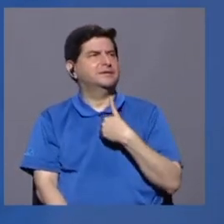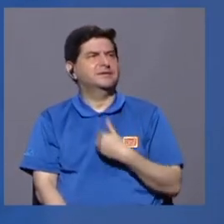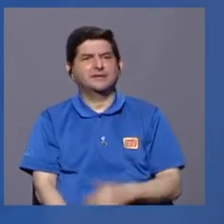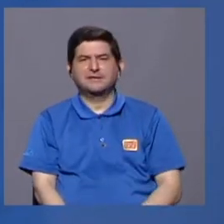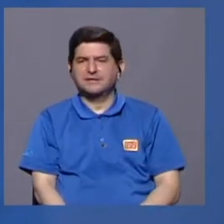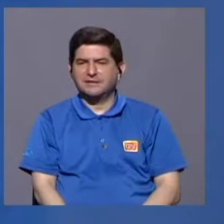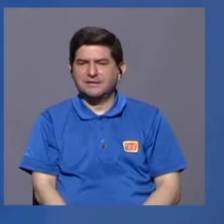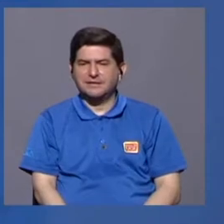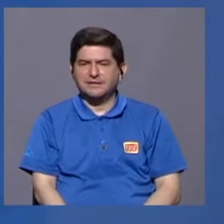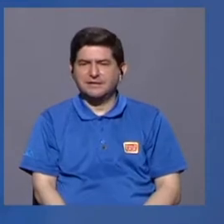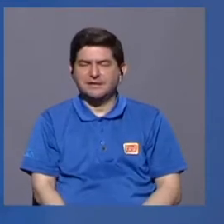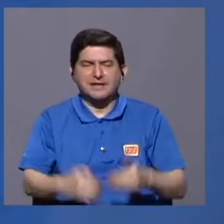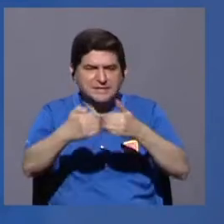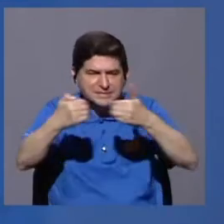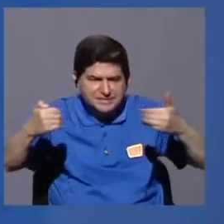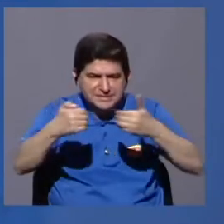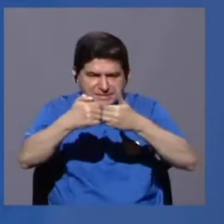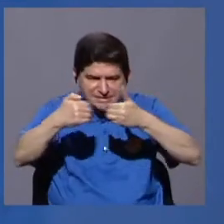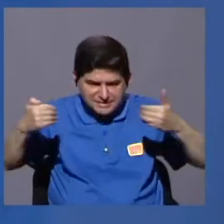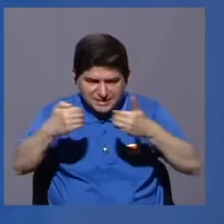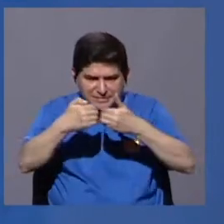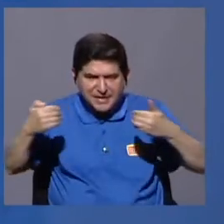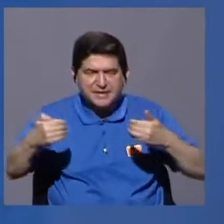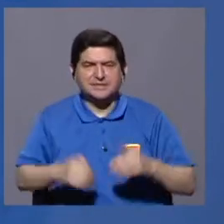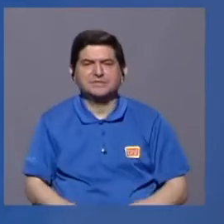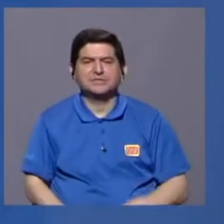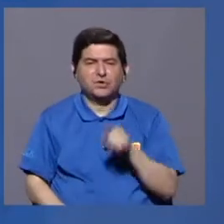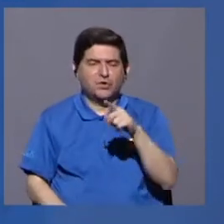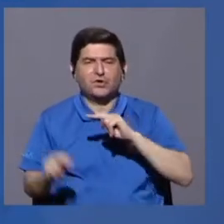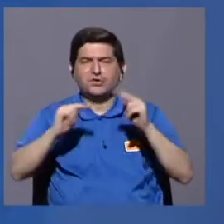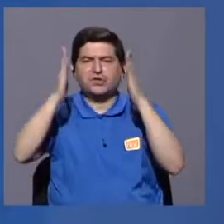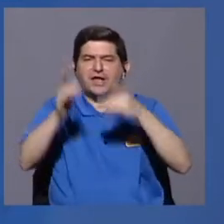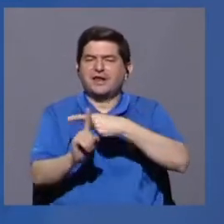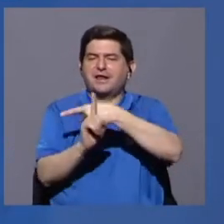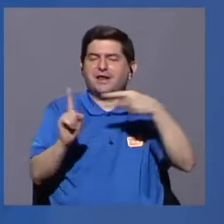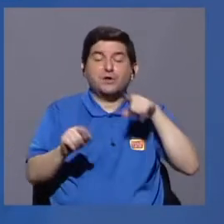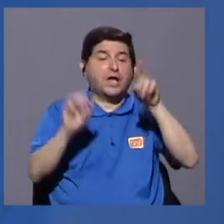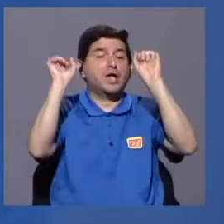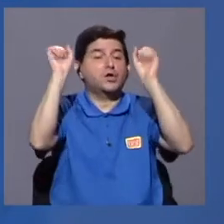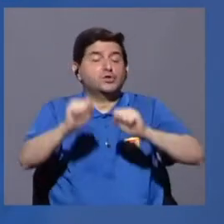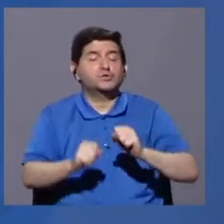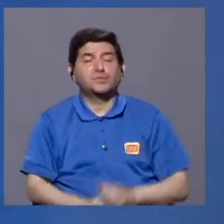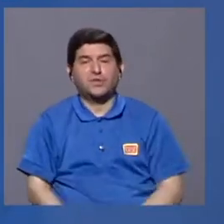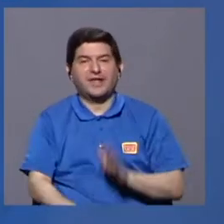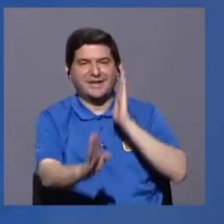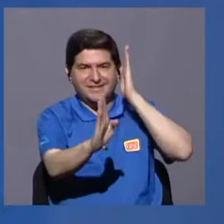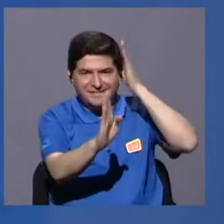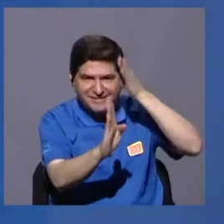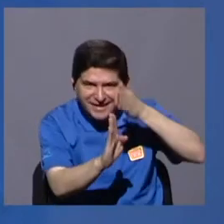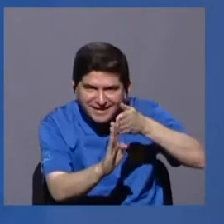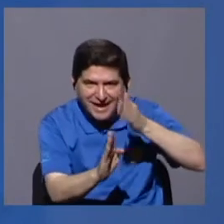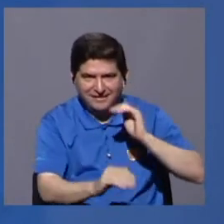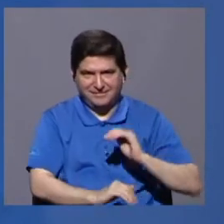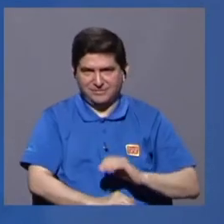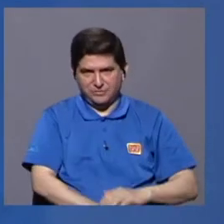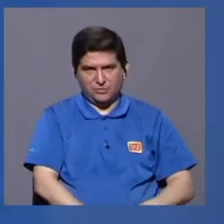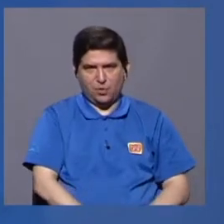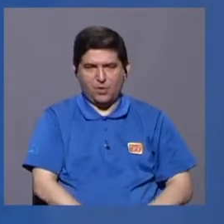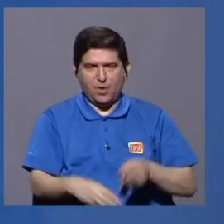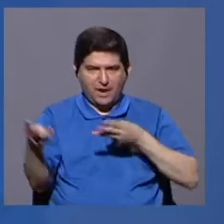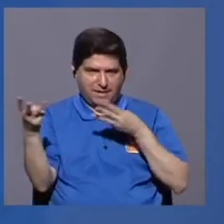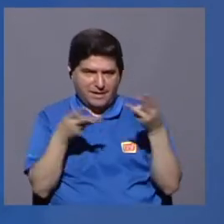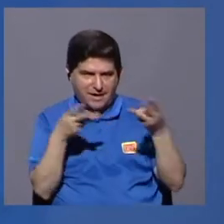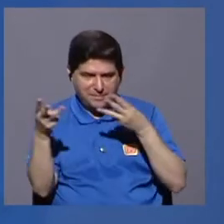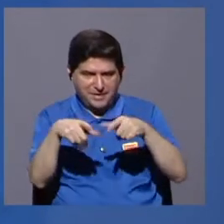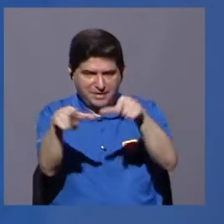poder ir separándonos de los intermediarios, ¿verdad? Para que ellos puedan proveer directamente al